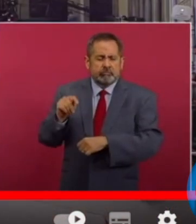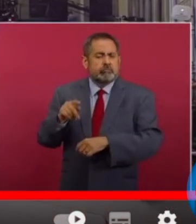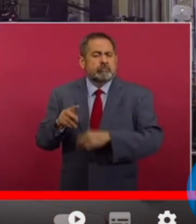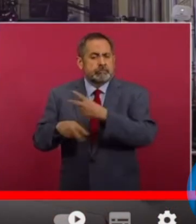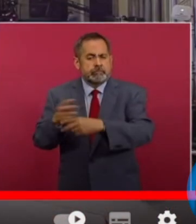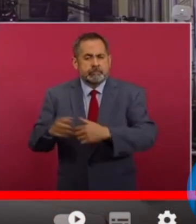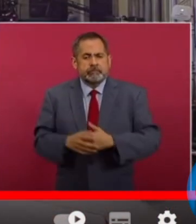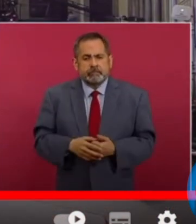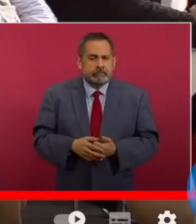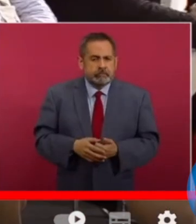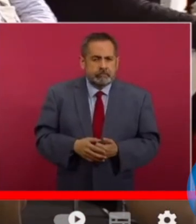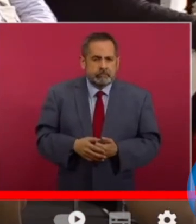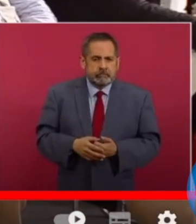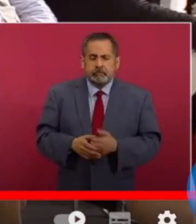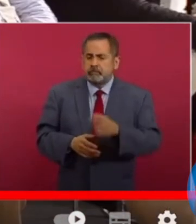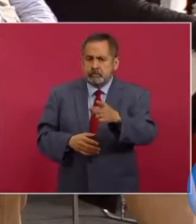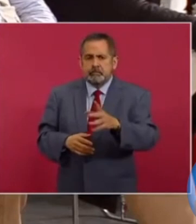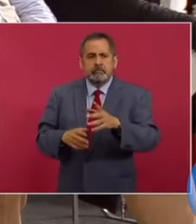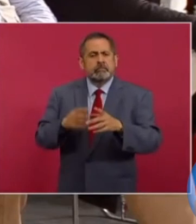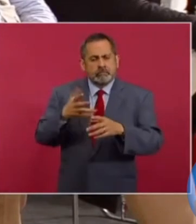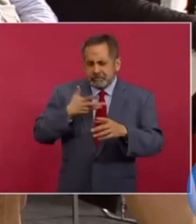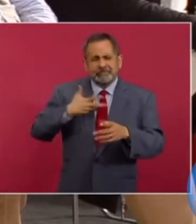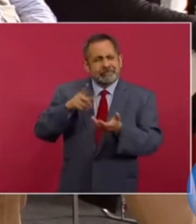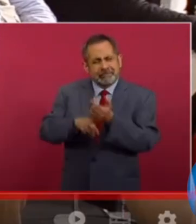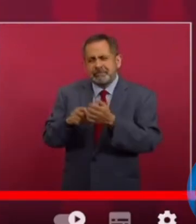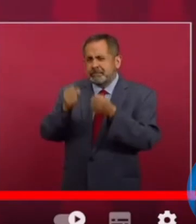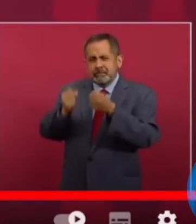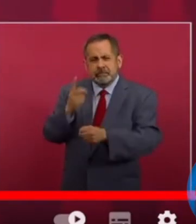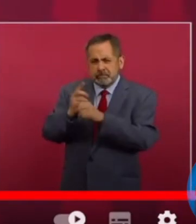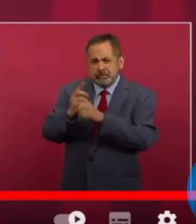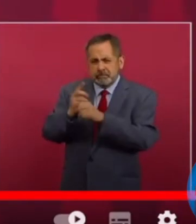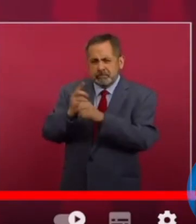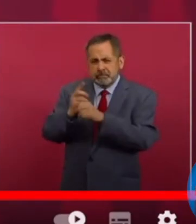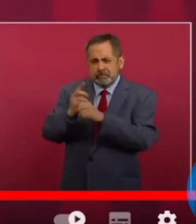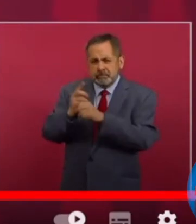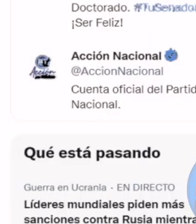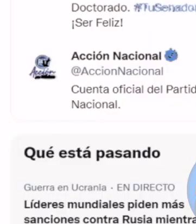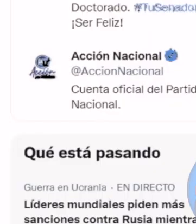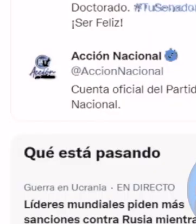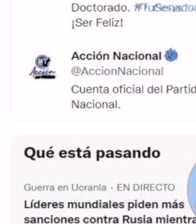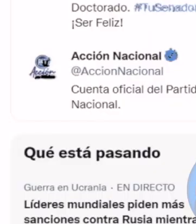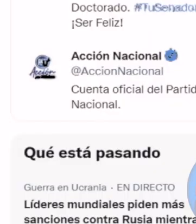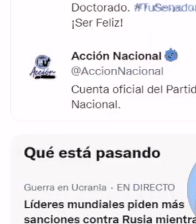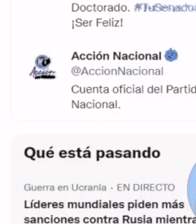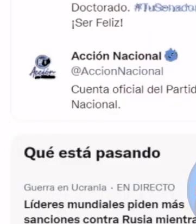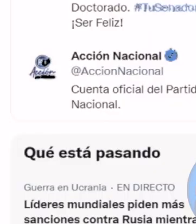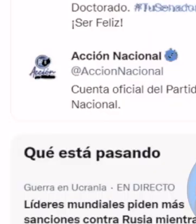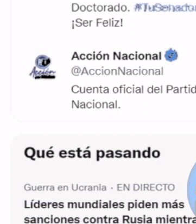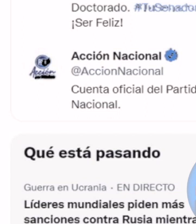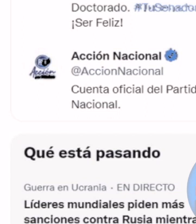seguridad, ahora que no está la secretaria. Ah, hay otra gente que lo está supliendo. No. Pues se lo tienen, ¿no? Familia, funcionarios que